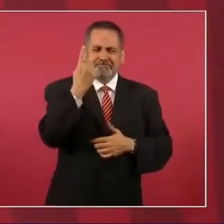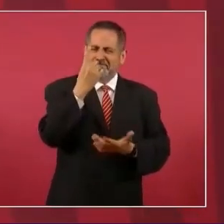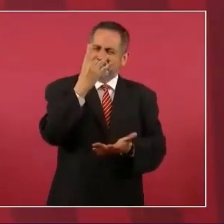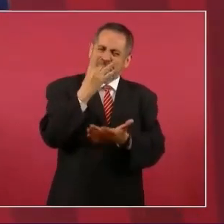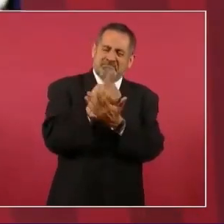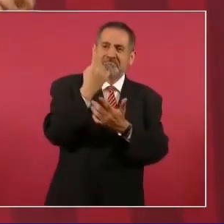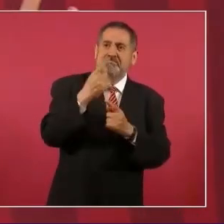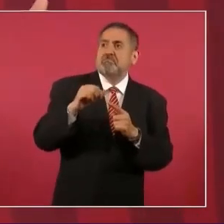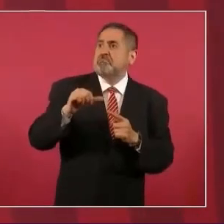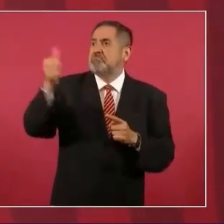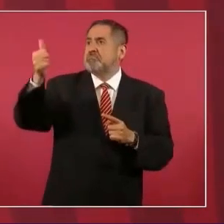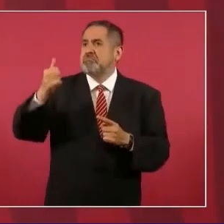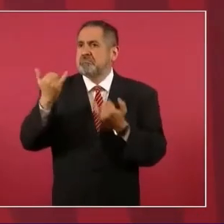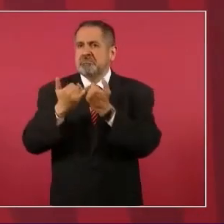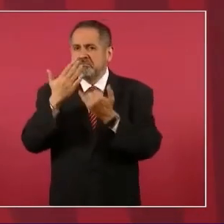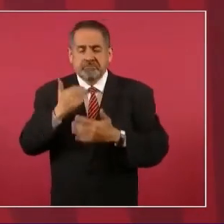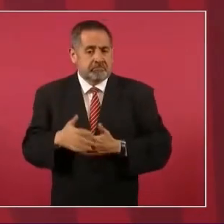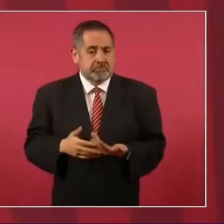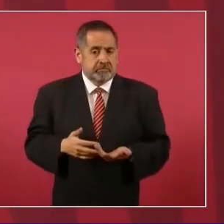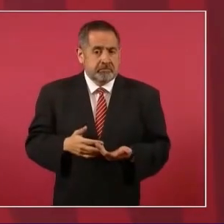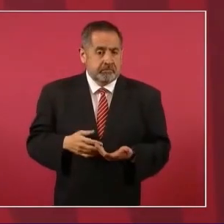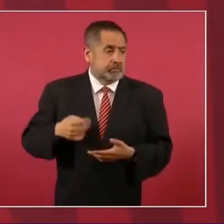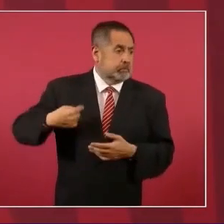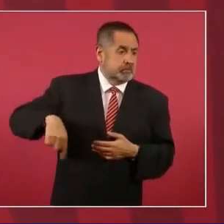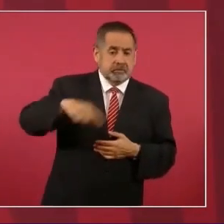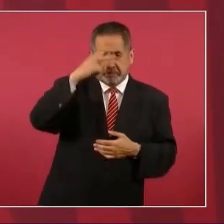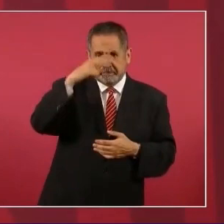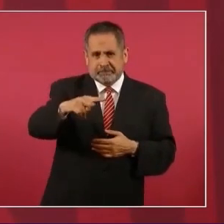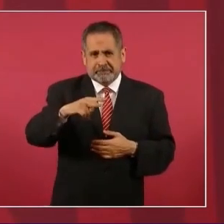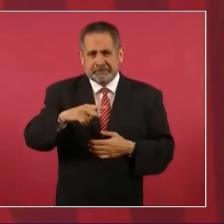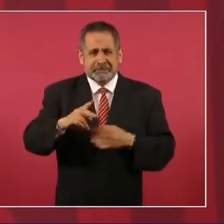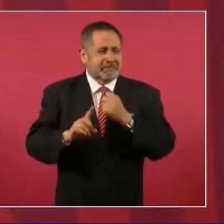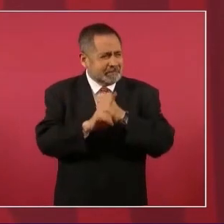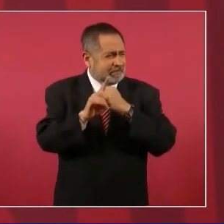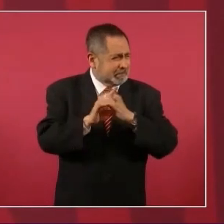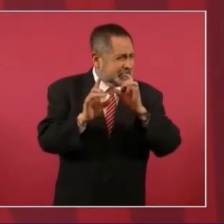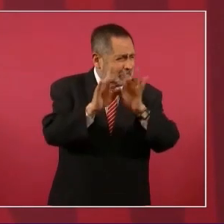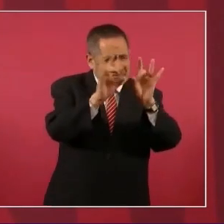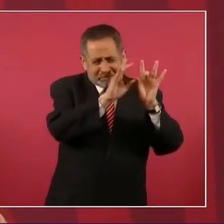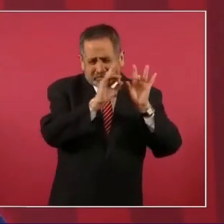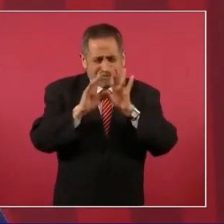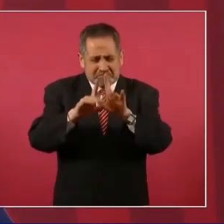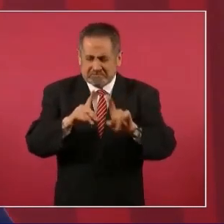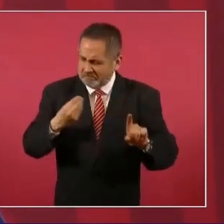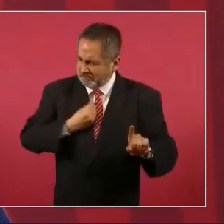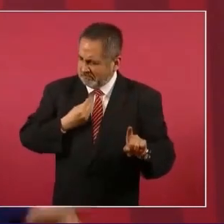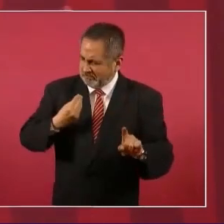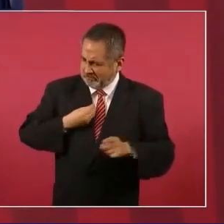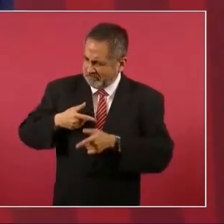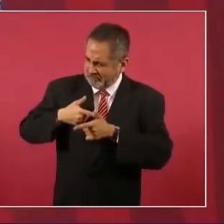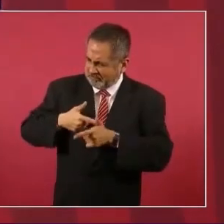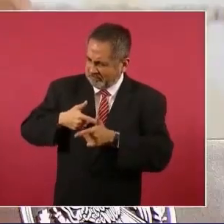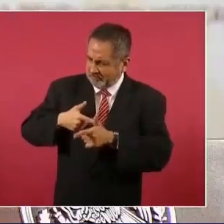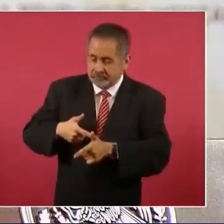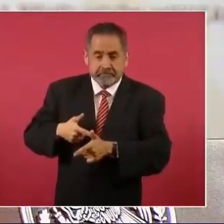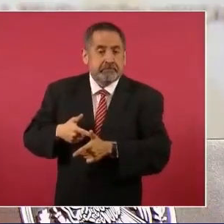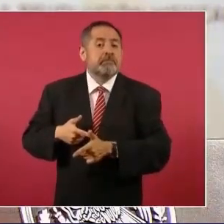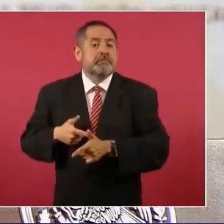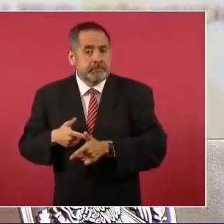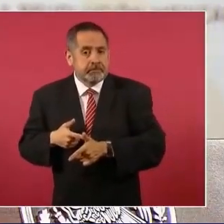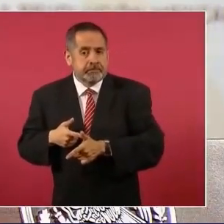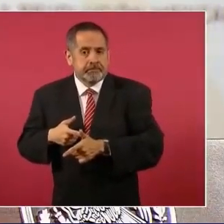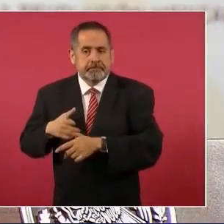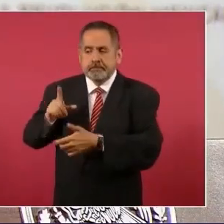¿Por qué enfrentamos todas las calamidades? por las